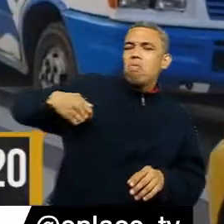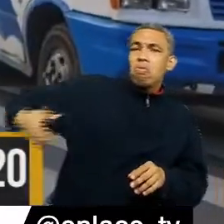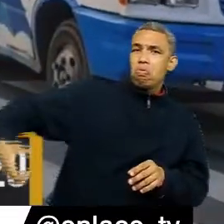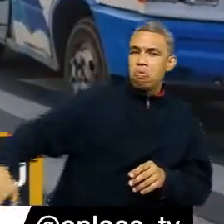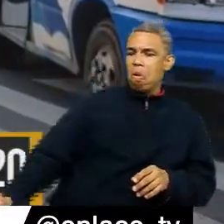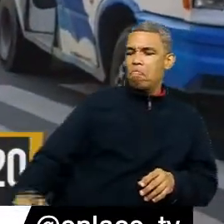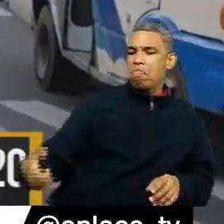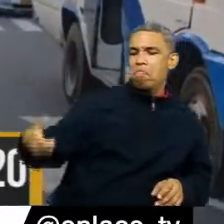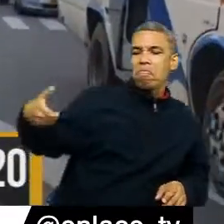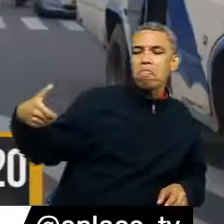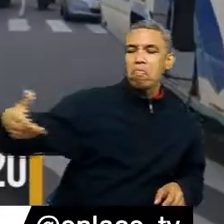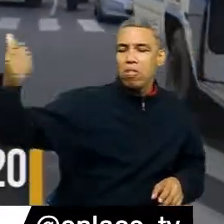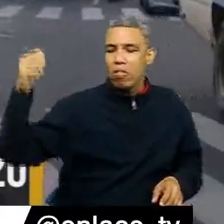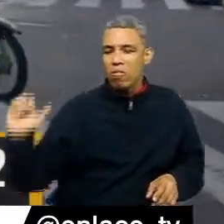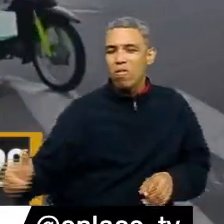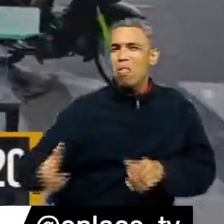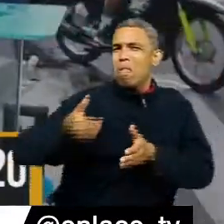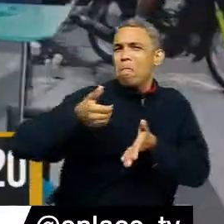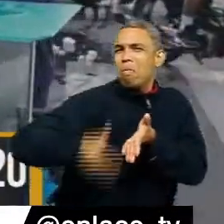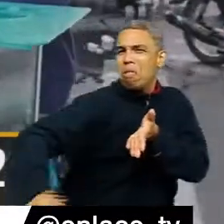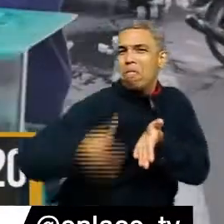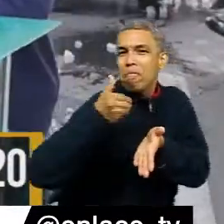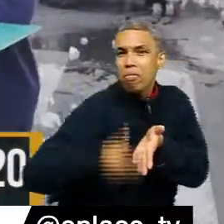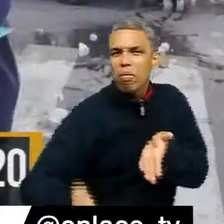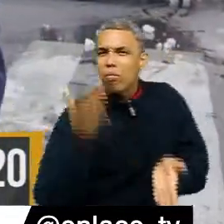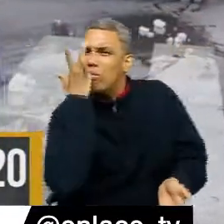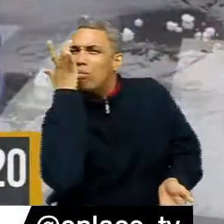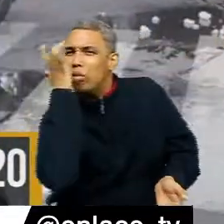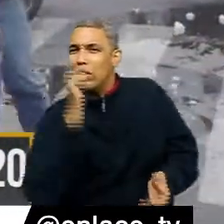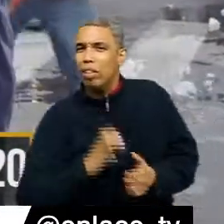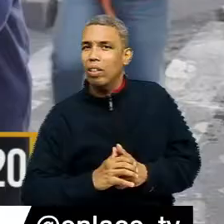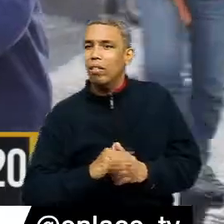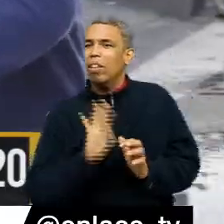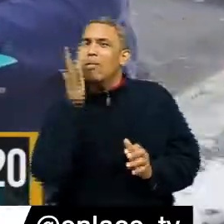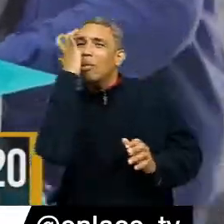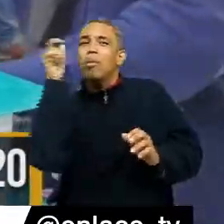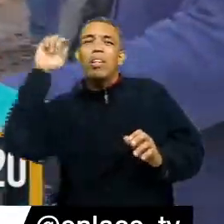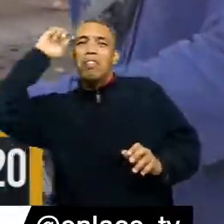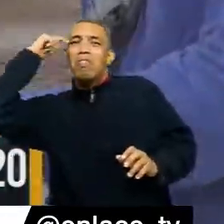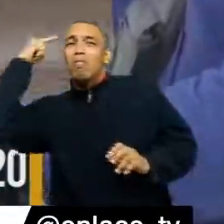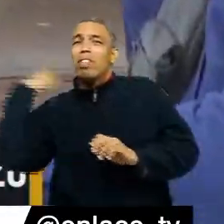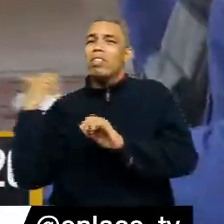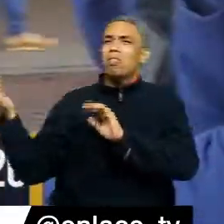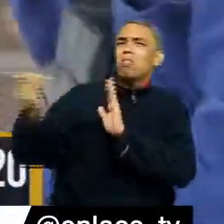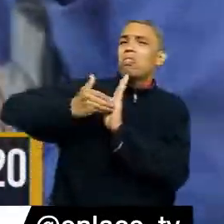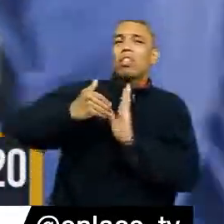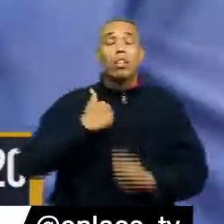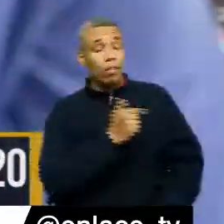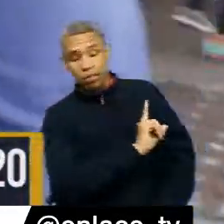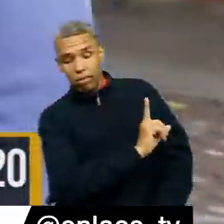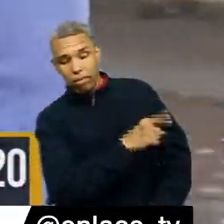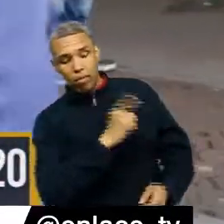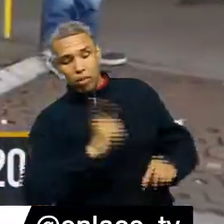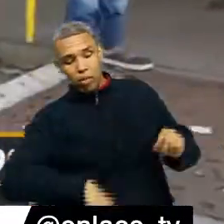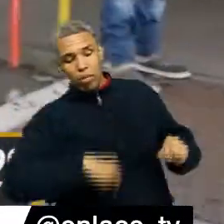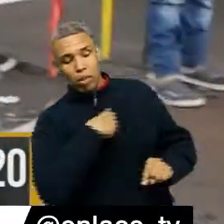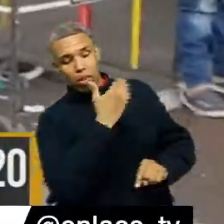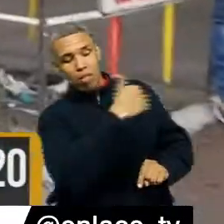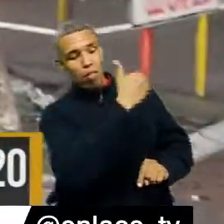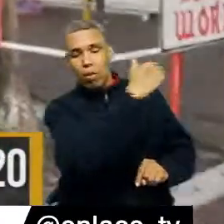por quienes ocupaban el espacio público en esta zona del comercio, este hombre protestó por no poder allí permanecer para ejercer su